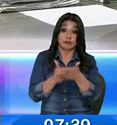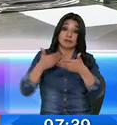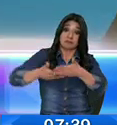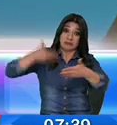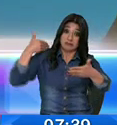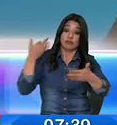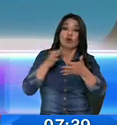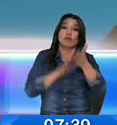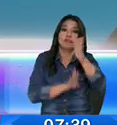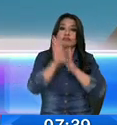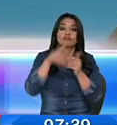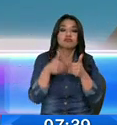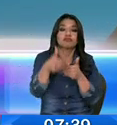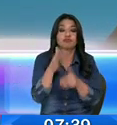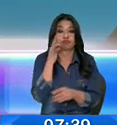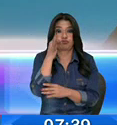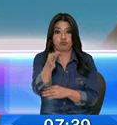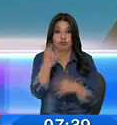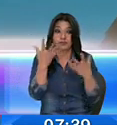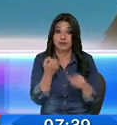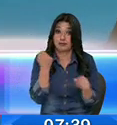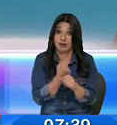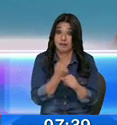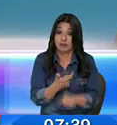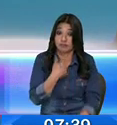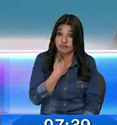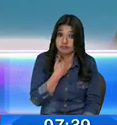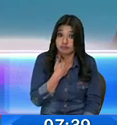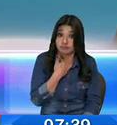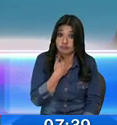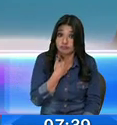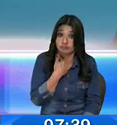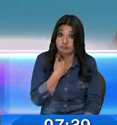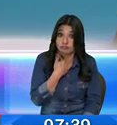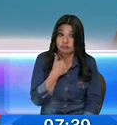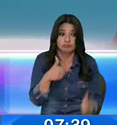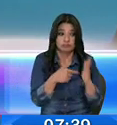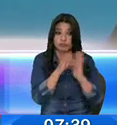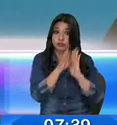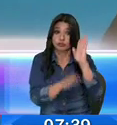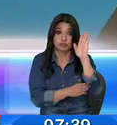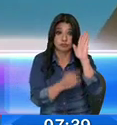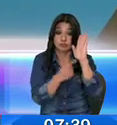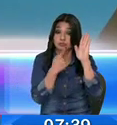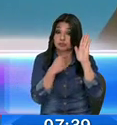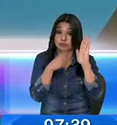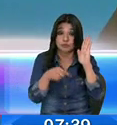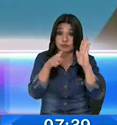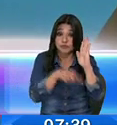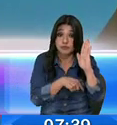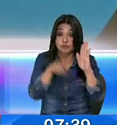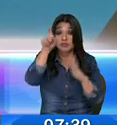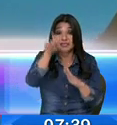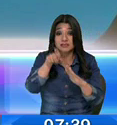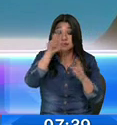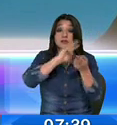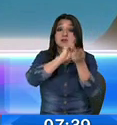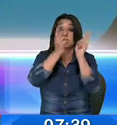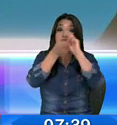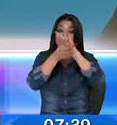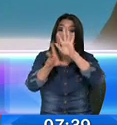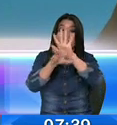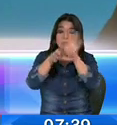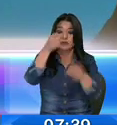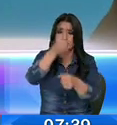una reforma para para precarizar el empleo hay prohibición de carácter constitucional hay necesidad de hacer una reforma a la legislación